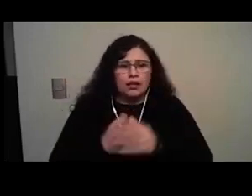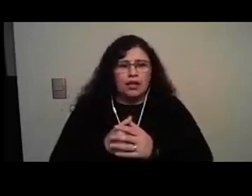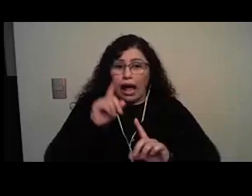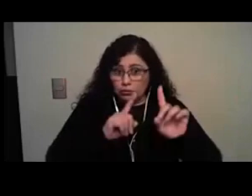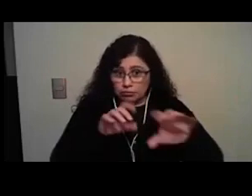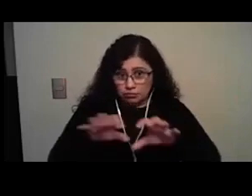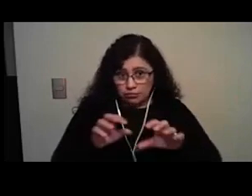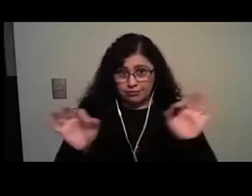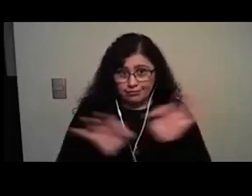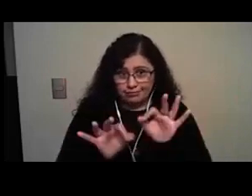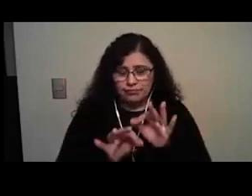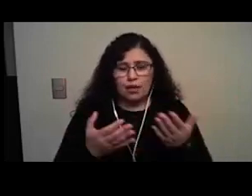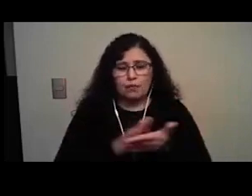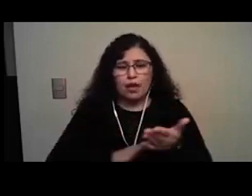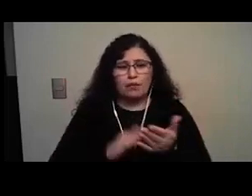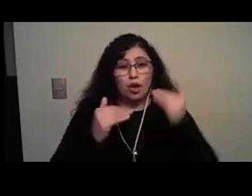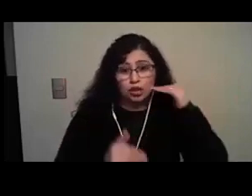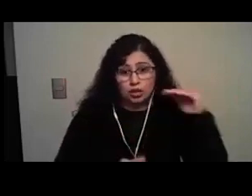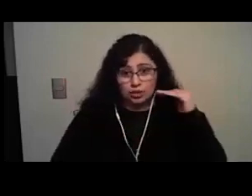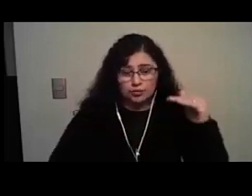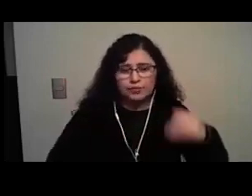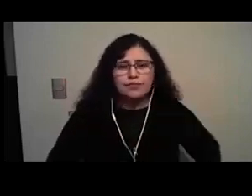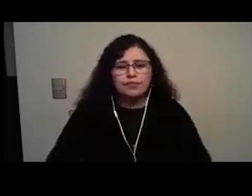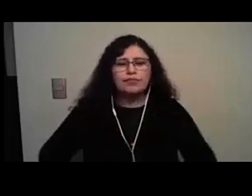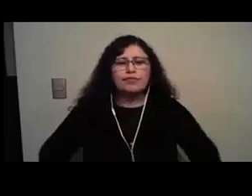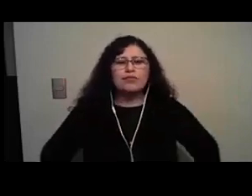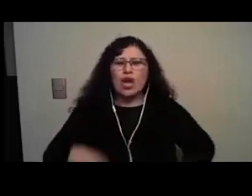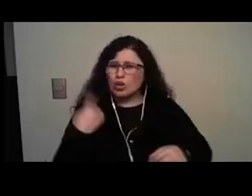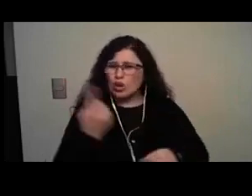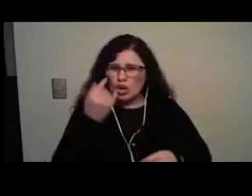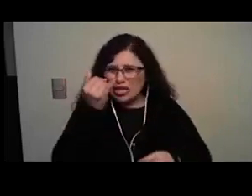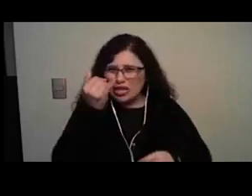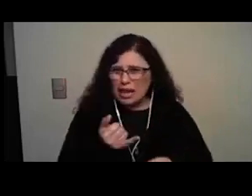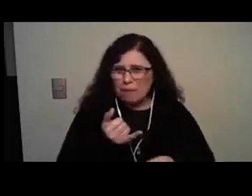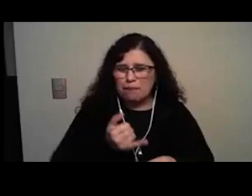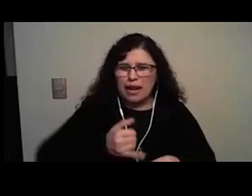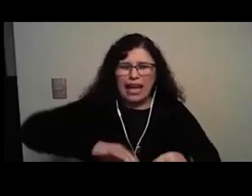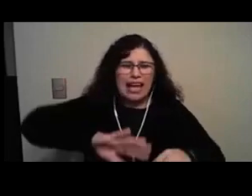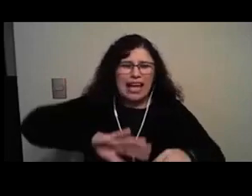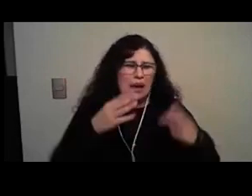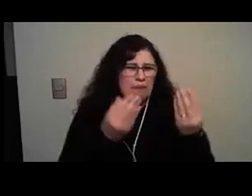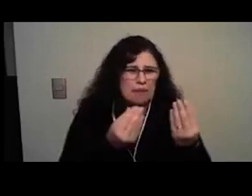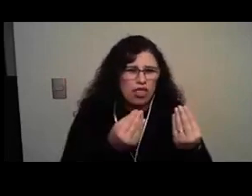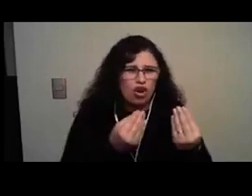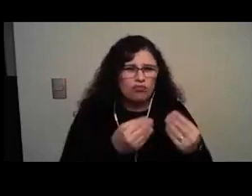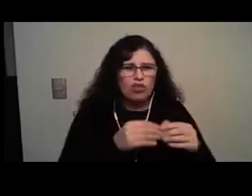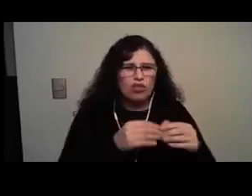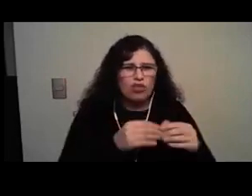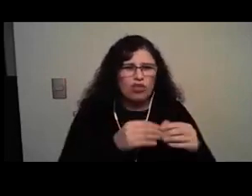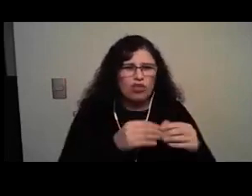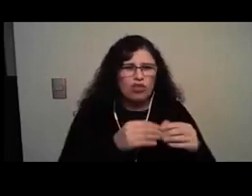niños, ya, uno siempre tiene como los temores de que se puede quebrar o algo, ya, pero en el caso de los niños con parálisis